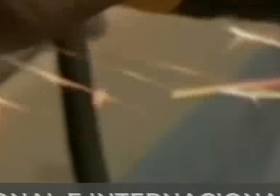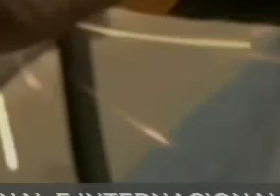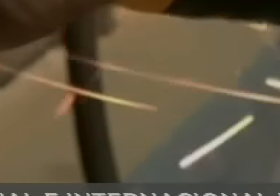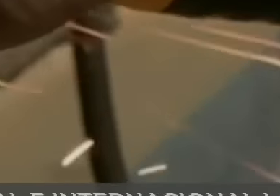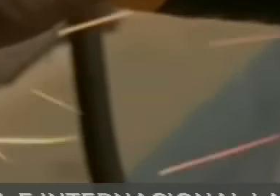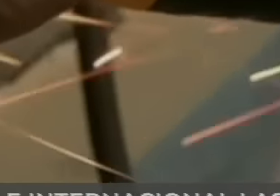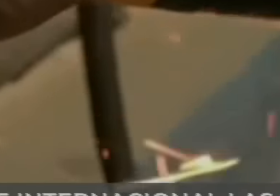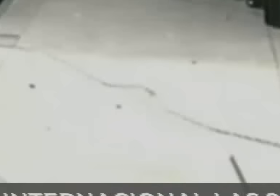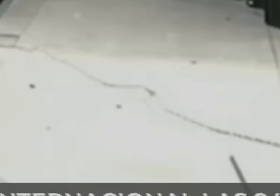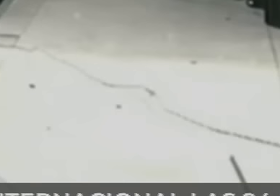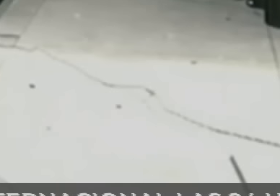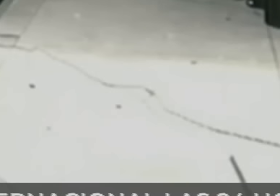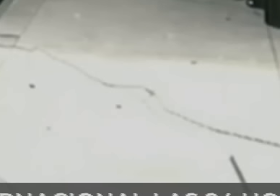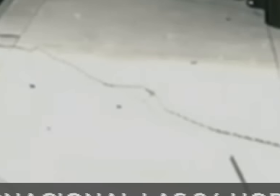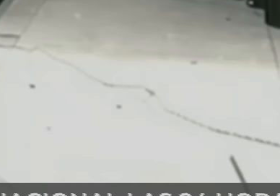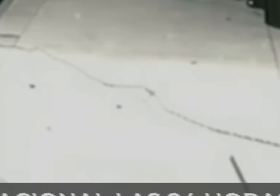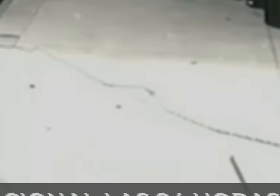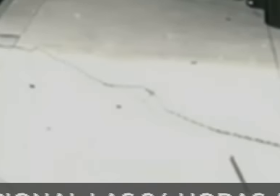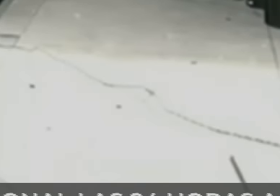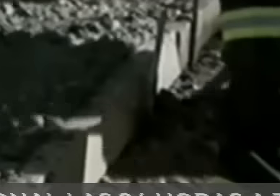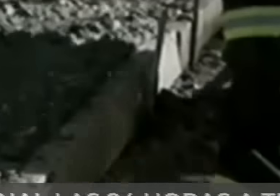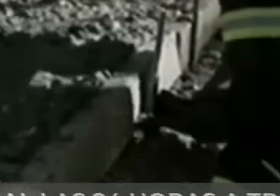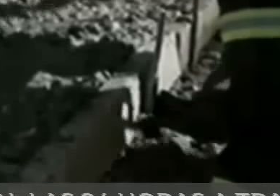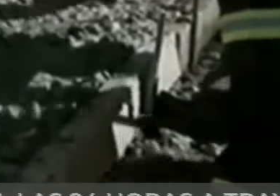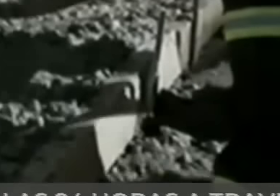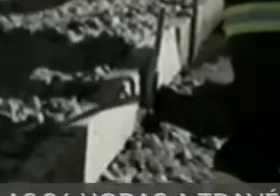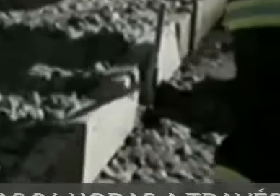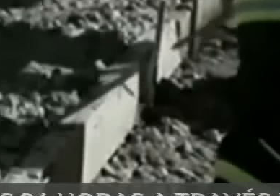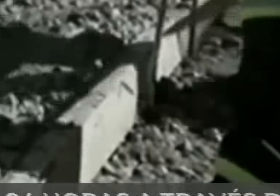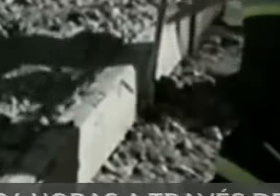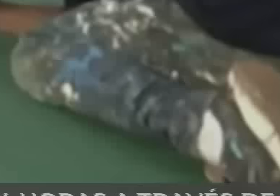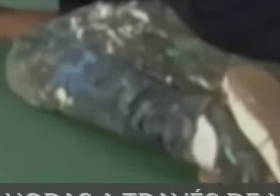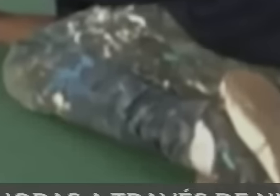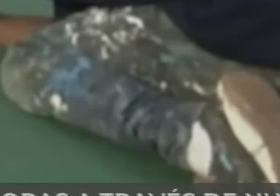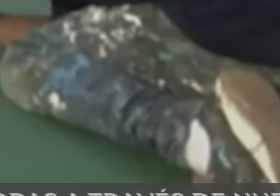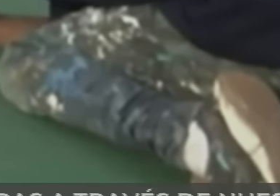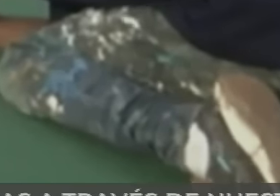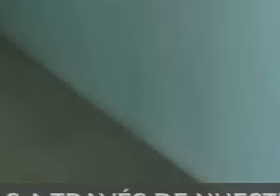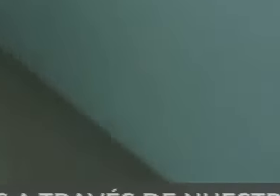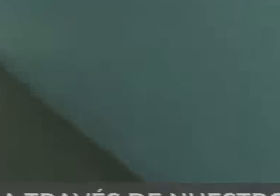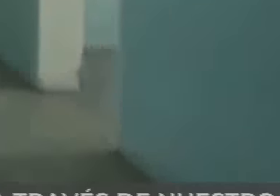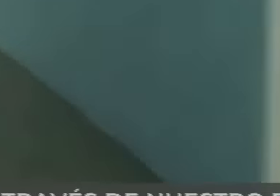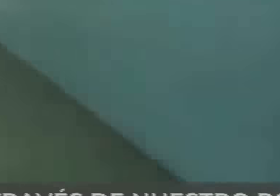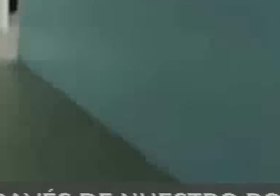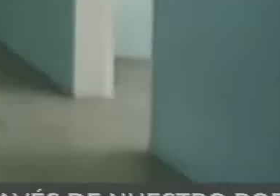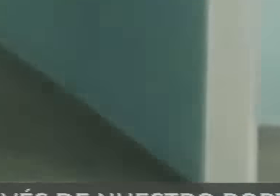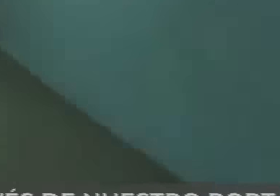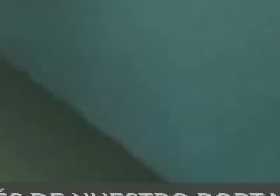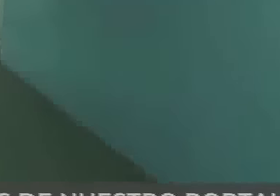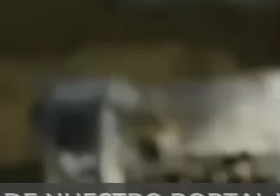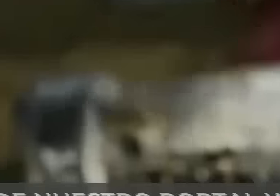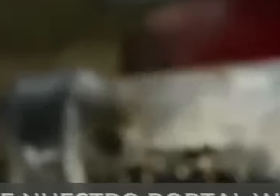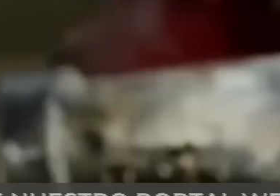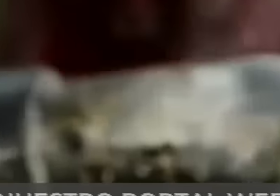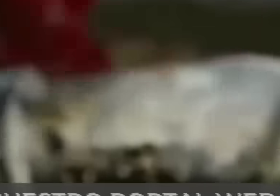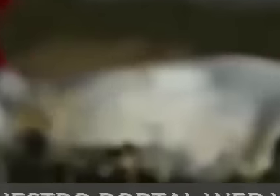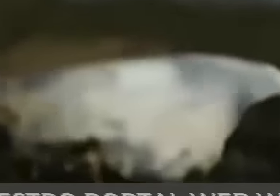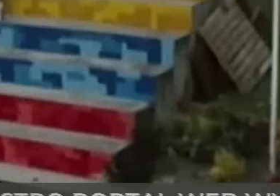en las reparaciones profundas de todas las estructuras a fin de garantizar las mejoras en estos espacios.